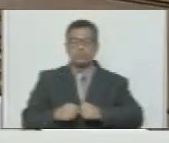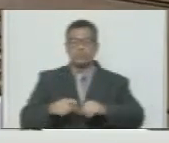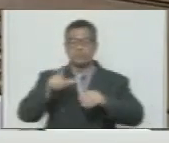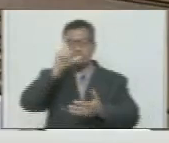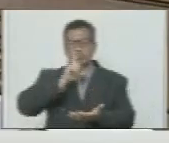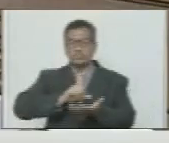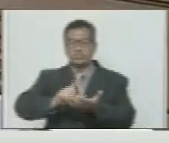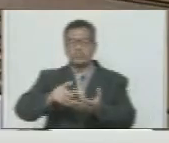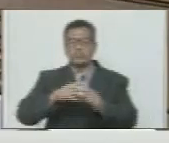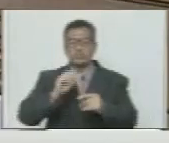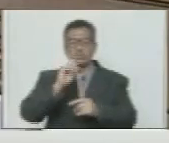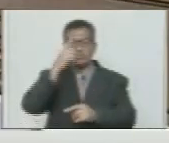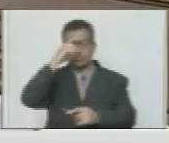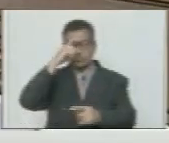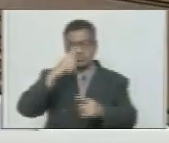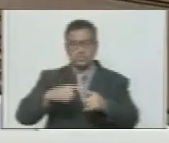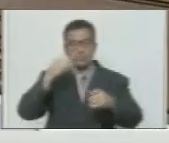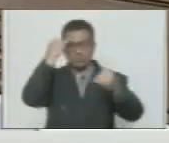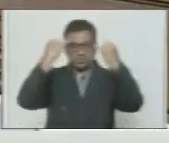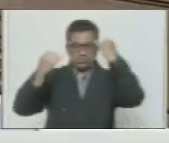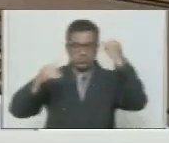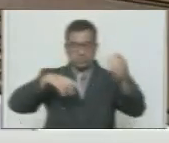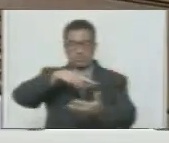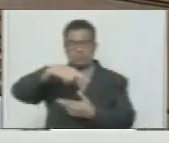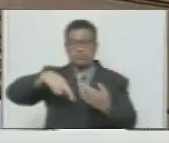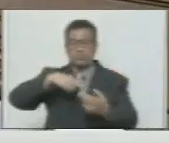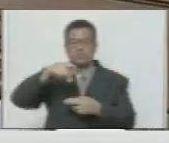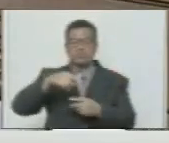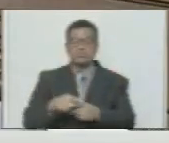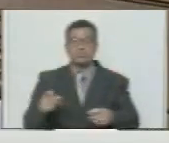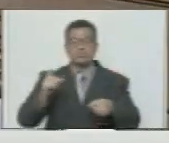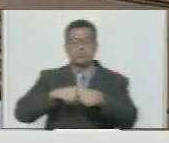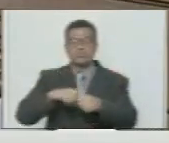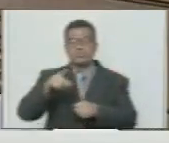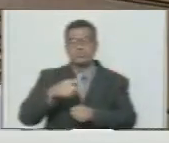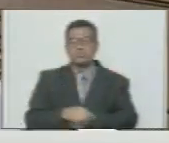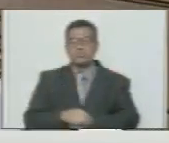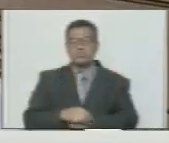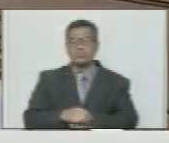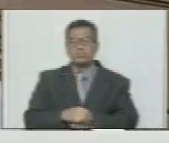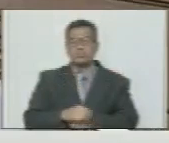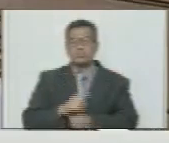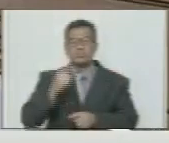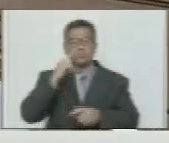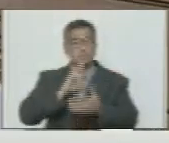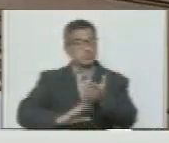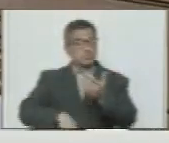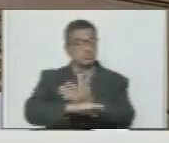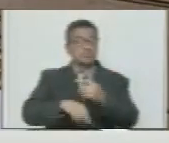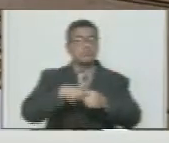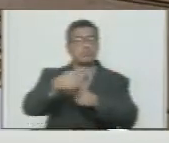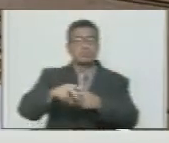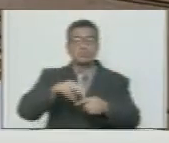valentía y lealtad a sus principios e ideales revolucionarios, incluso a su periodo de